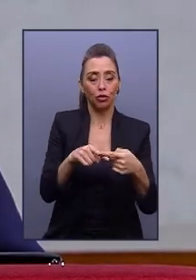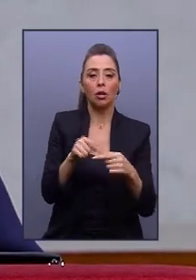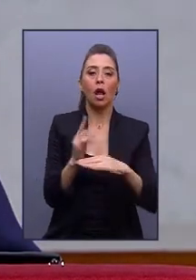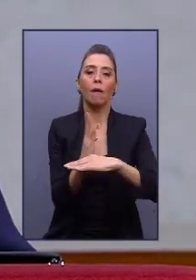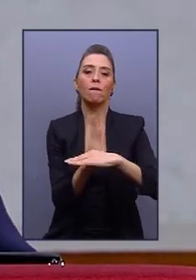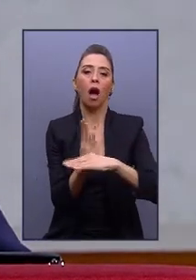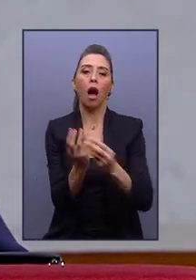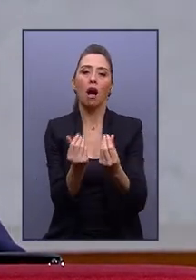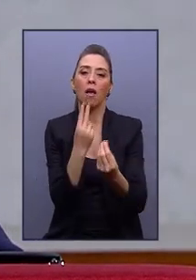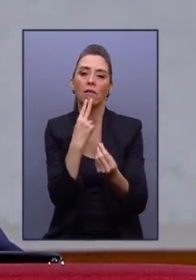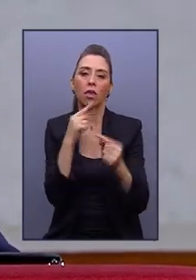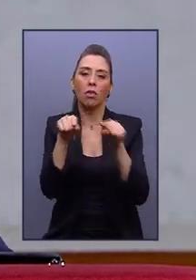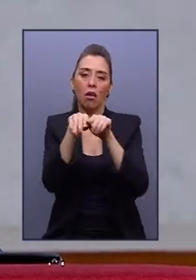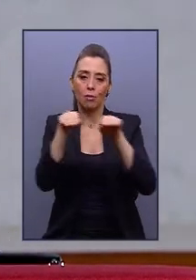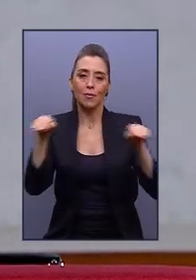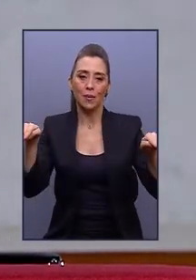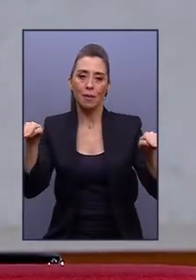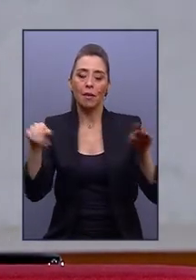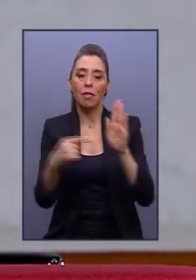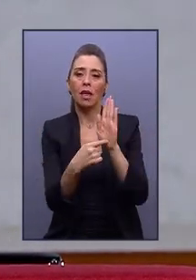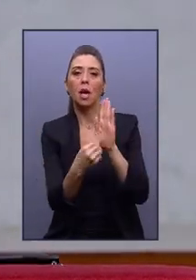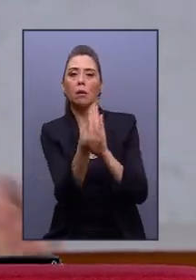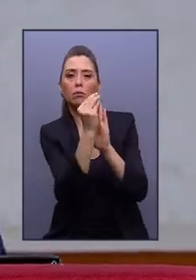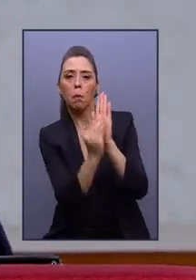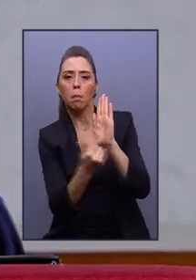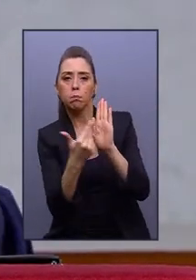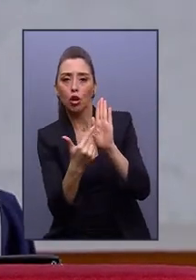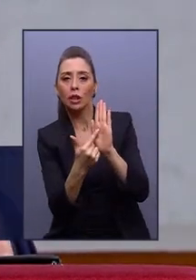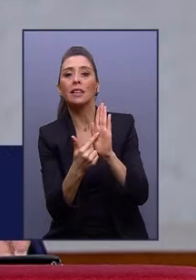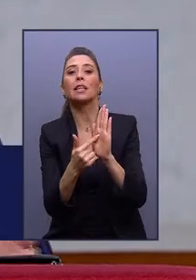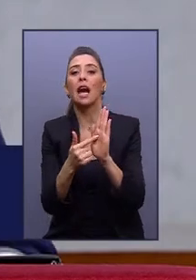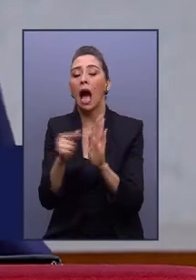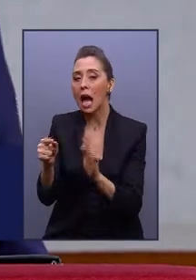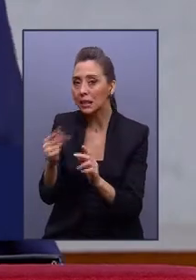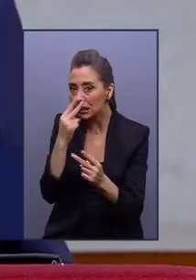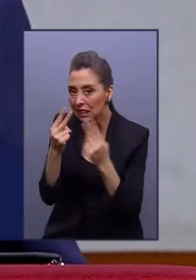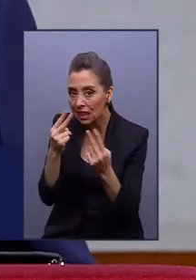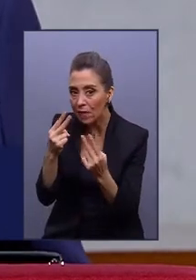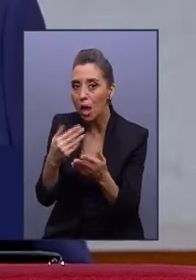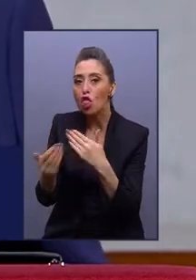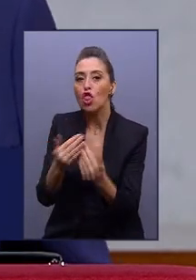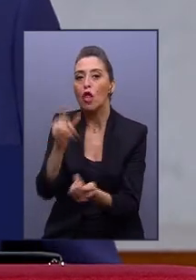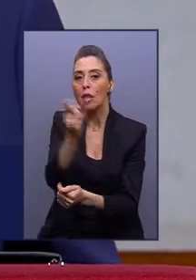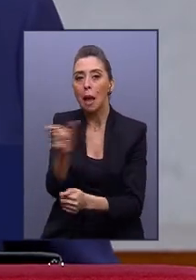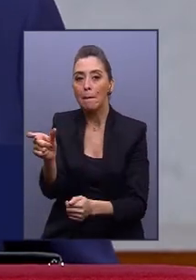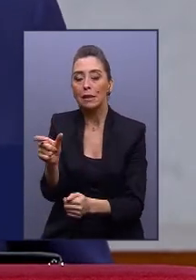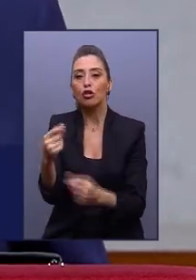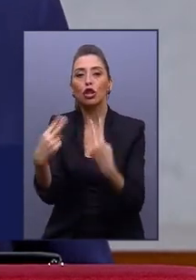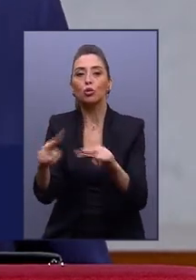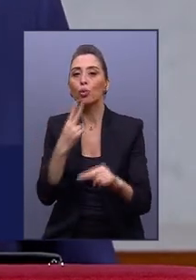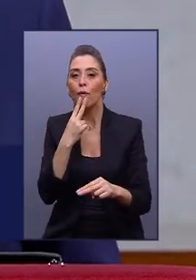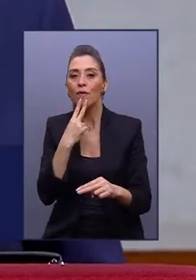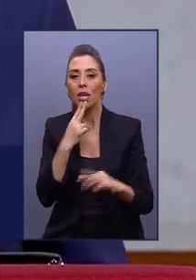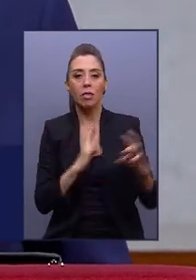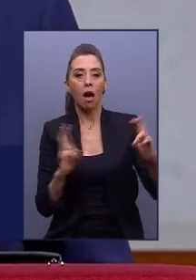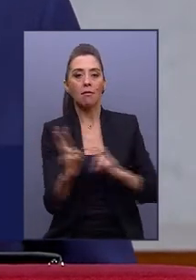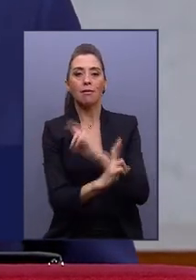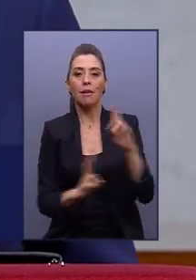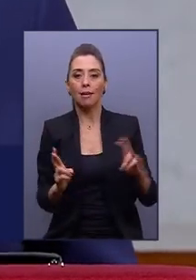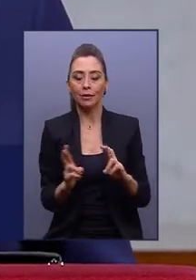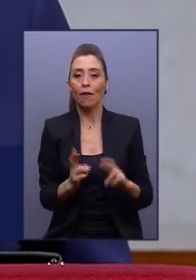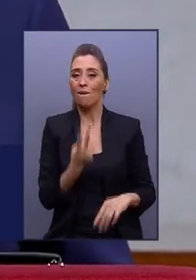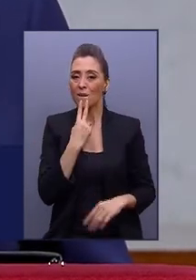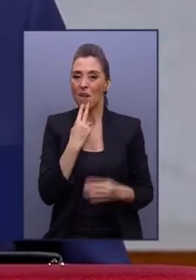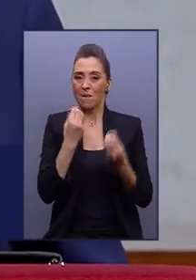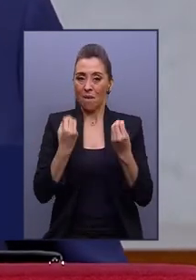de vida y de la equidad, y ellas se hacen palpables en el territorio concreto en que las personas desarrollan sus vidas y sus relaciones.